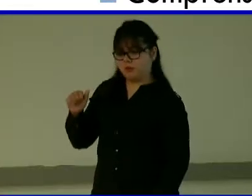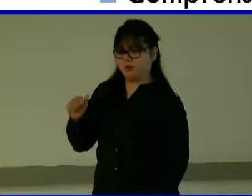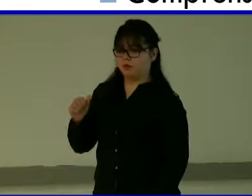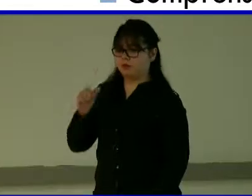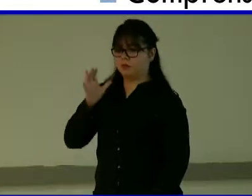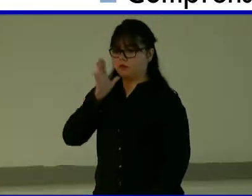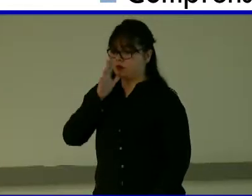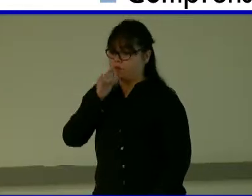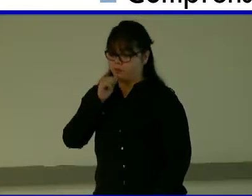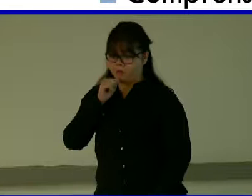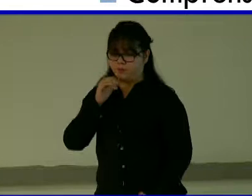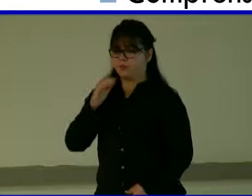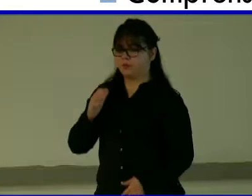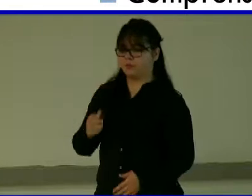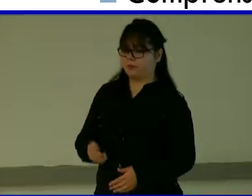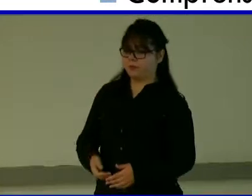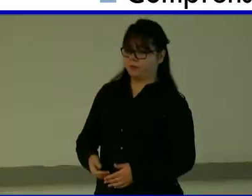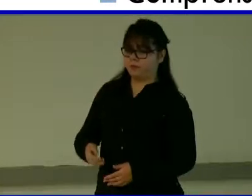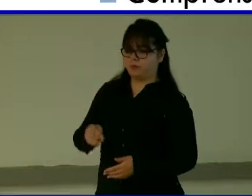en las palabras.